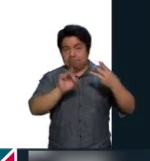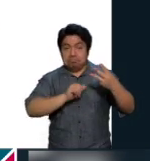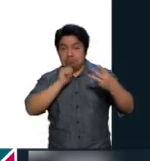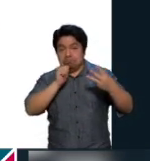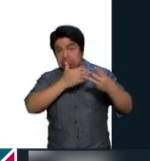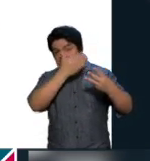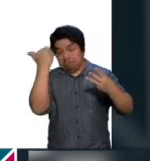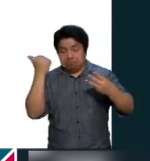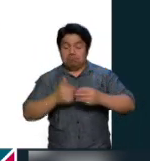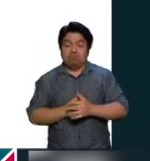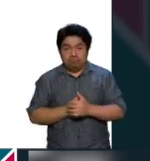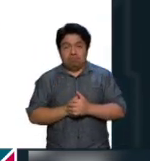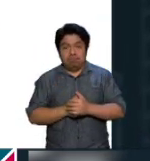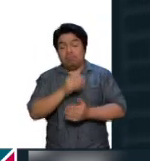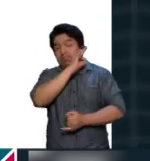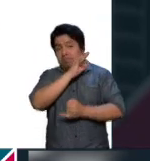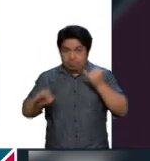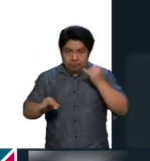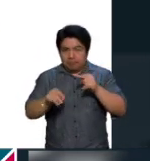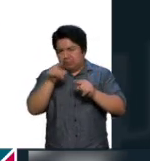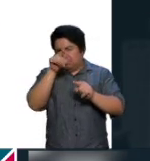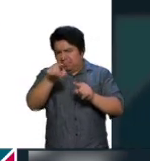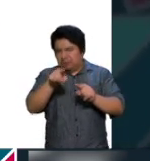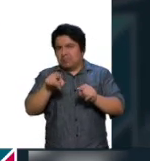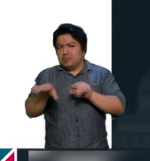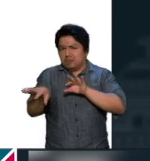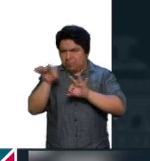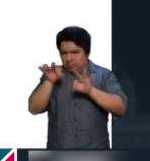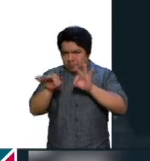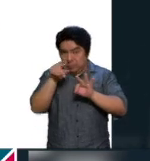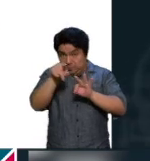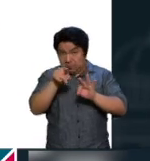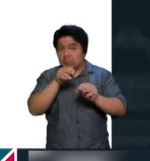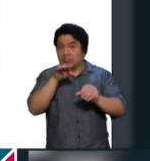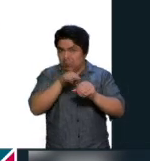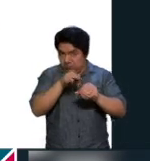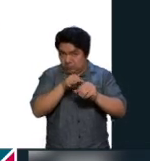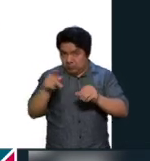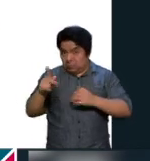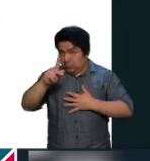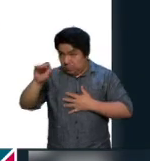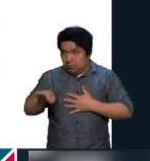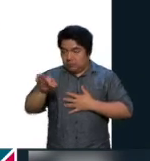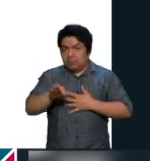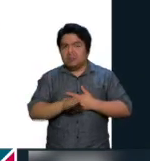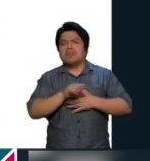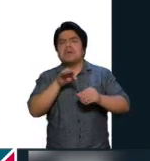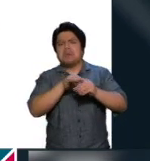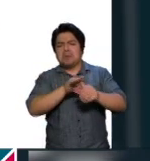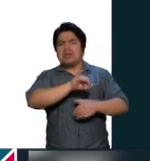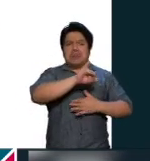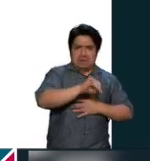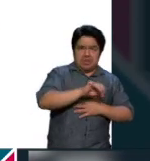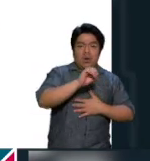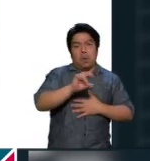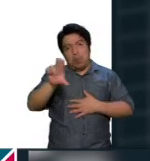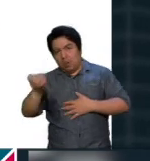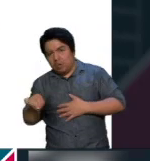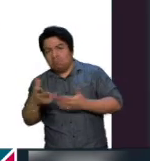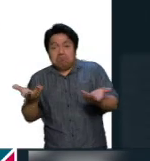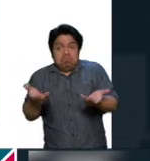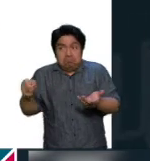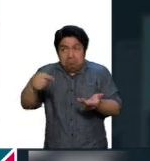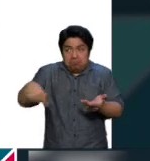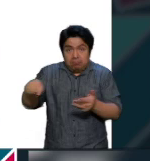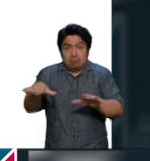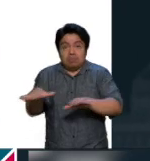o no contestó. Finalmente, si tuviera la oportunidad de votar para que se llevara a cabo una reforma al Poder Judicial, ¿usted votaría a favor o en contra de reformar